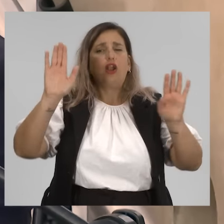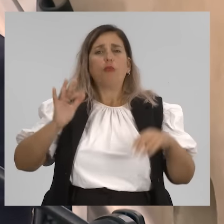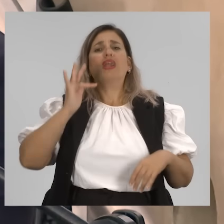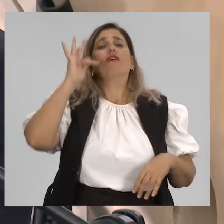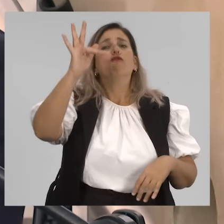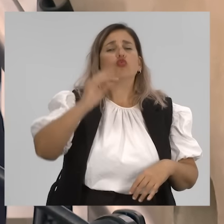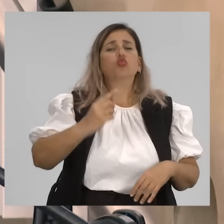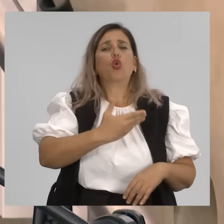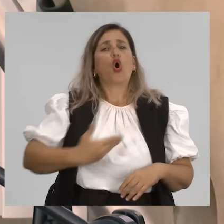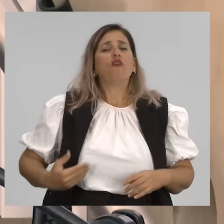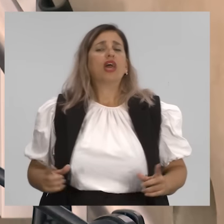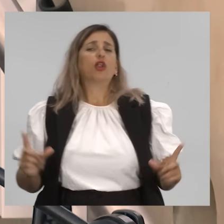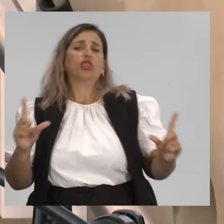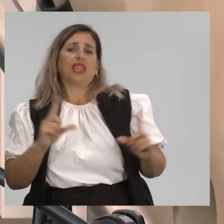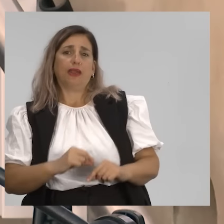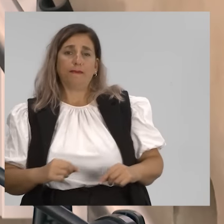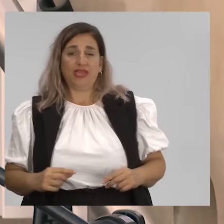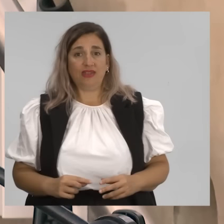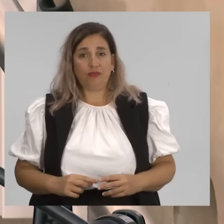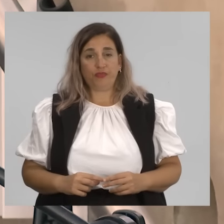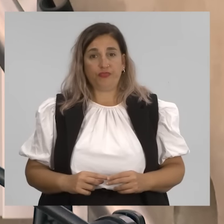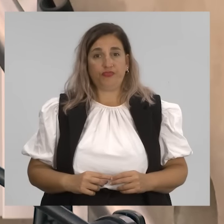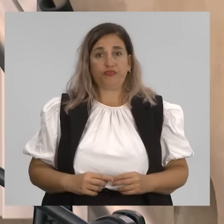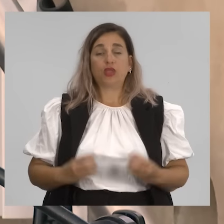dejarlos para que el próximo gobierno los termine.